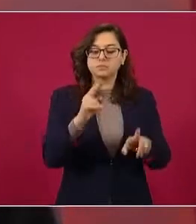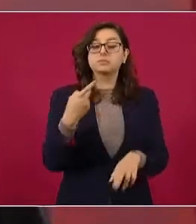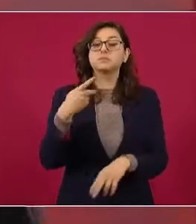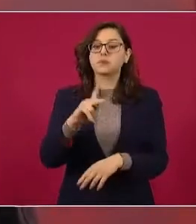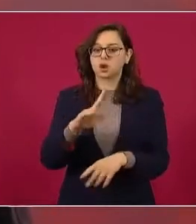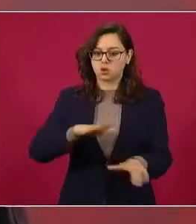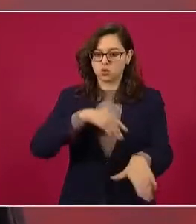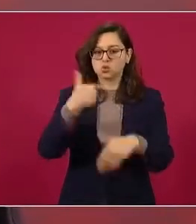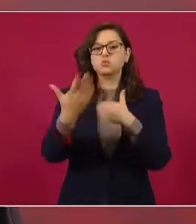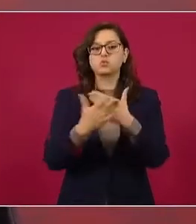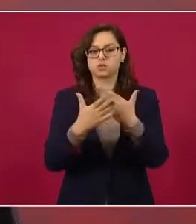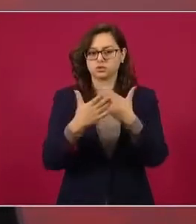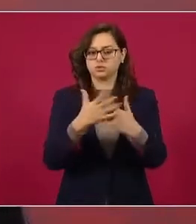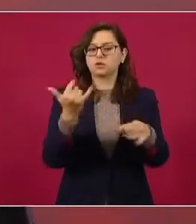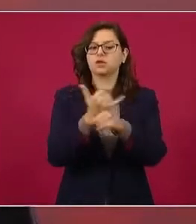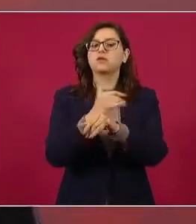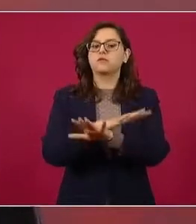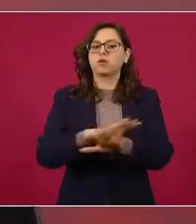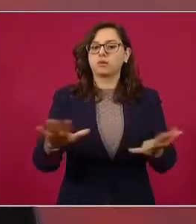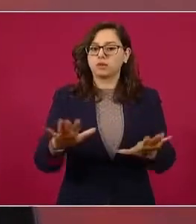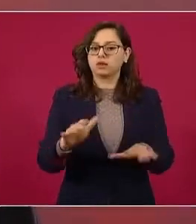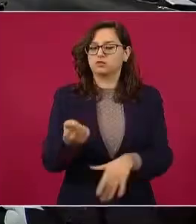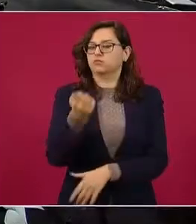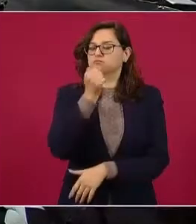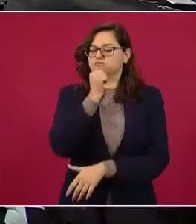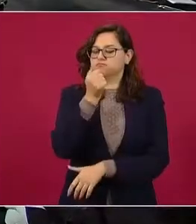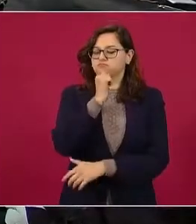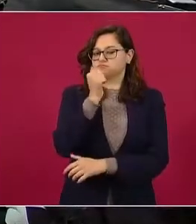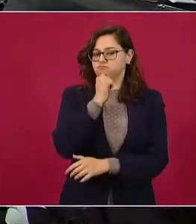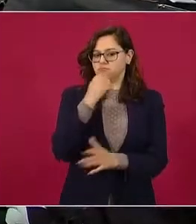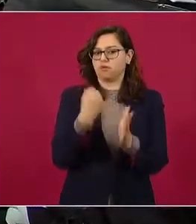todavía se está trabajando.